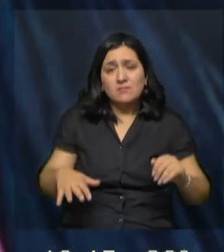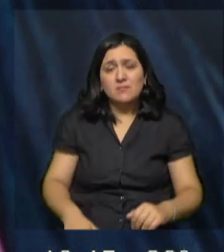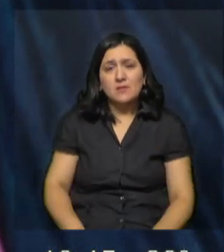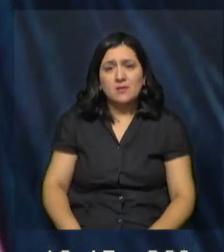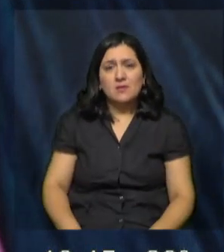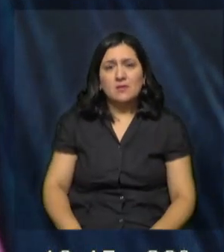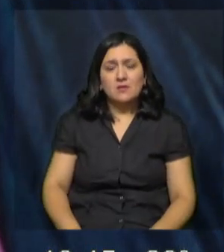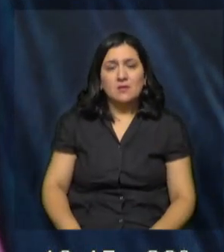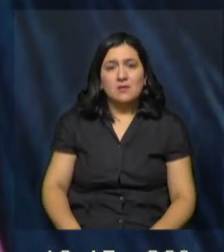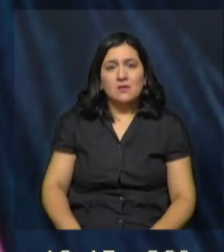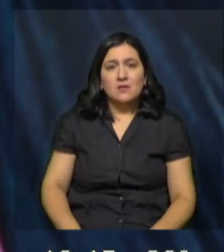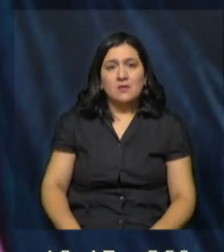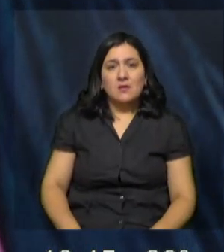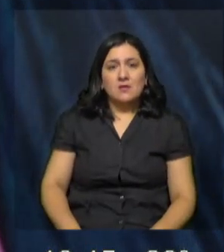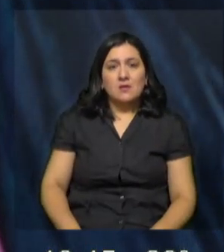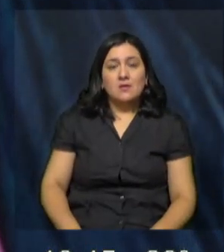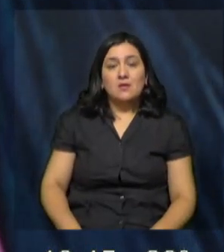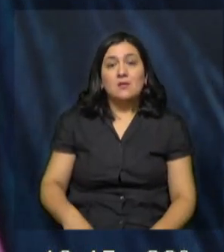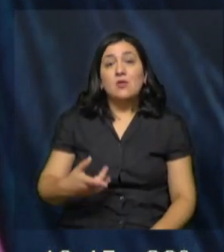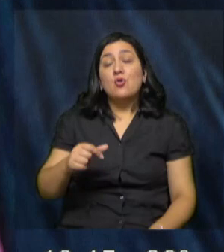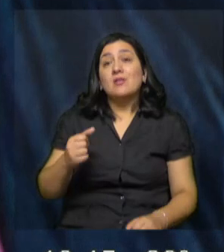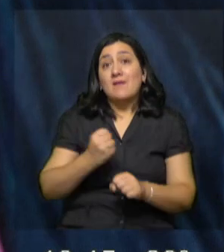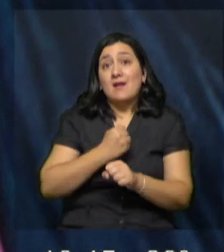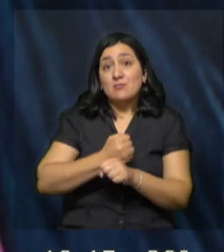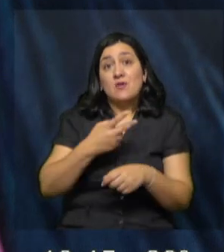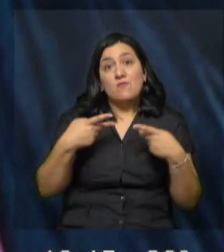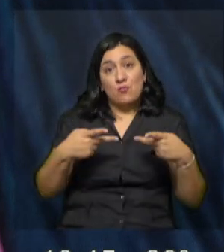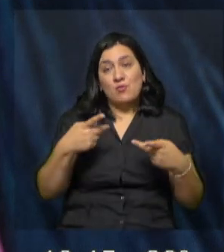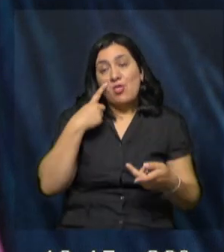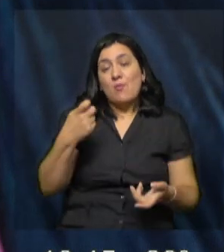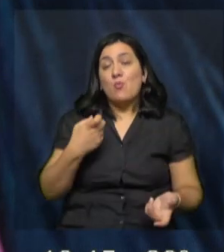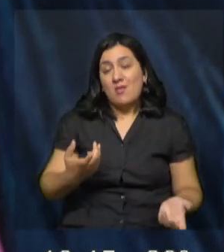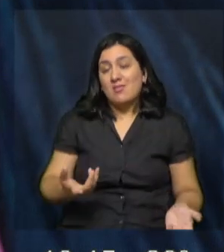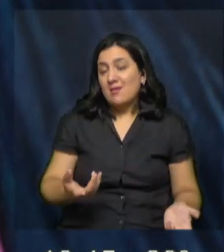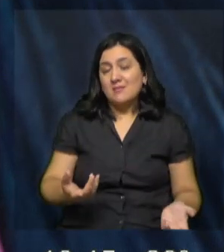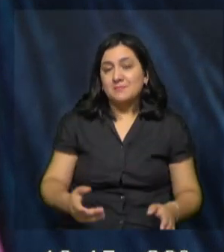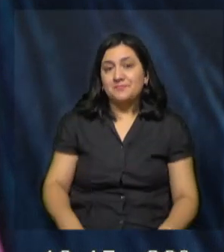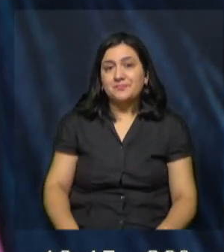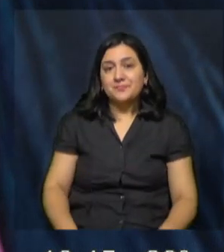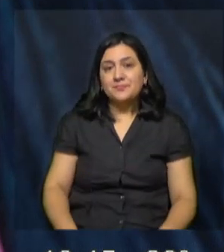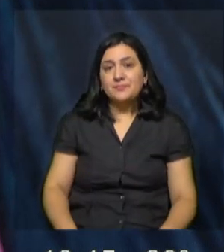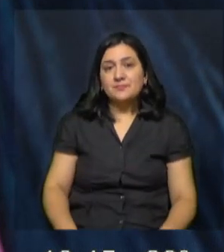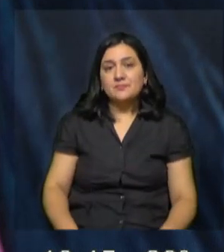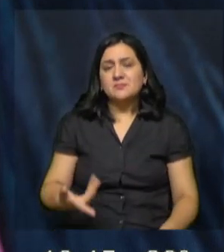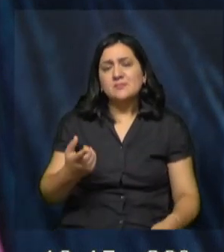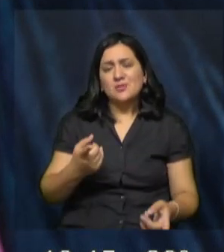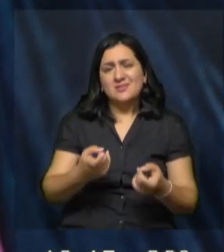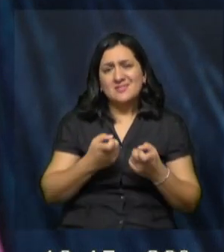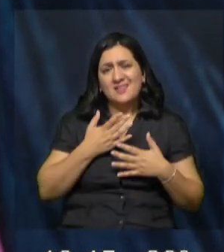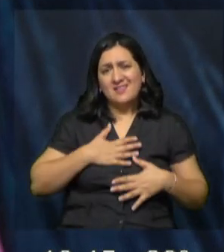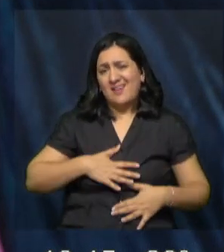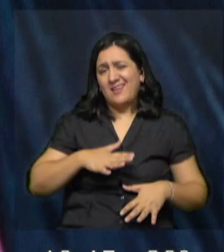veces. Y los que estamos en el fútbol hace años nos damos cuenta, pero hay que estar tranquilo.